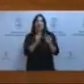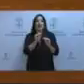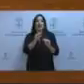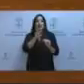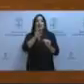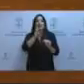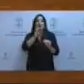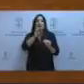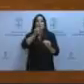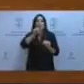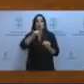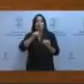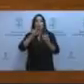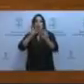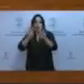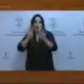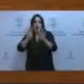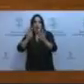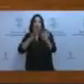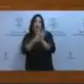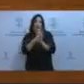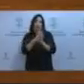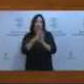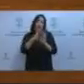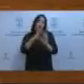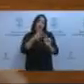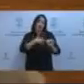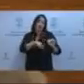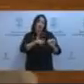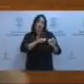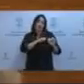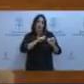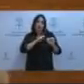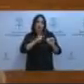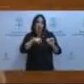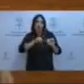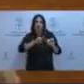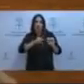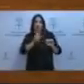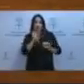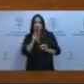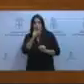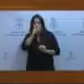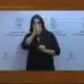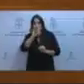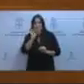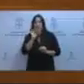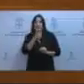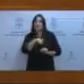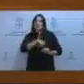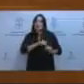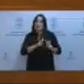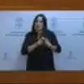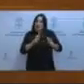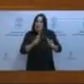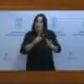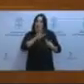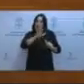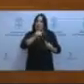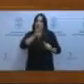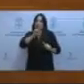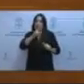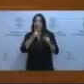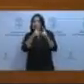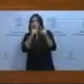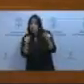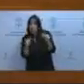al 2,3, que es el tercer peor dato del país. Llega al 2015 y en España coge fuerza, crece al 5,1. En Asturias,